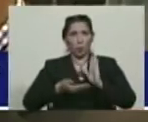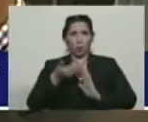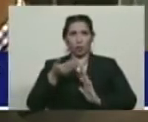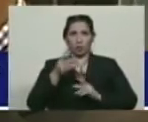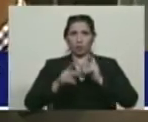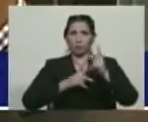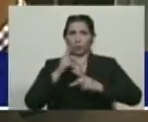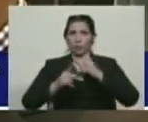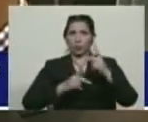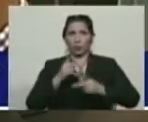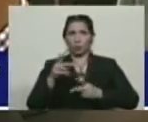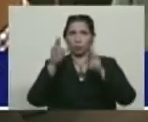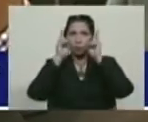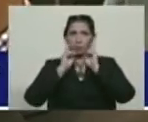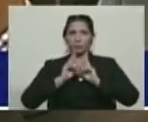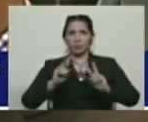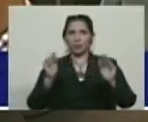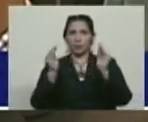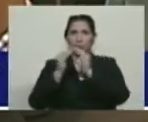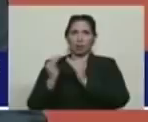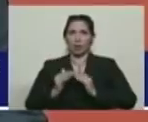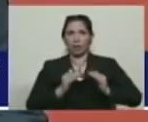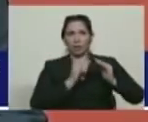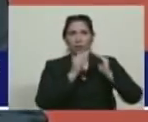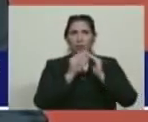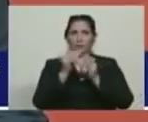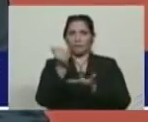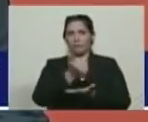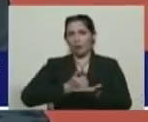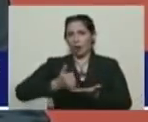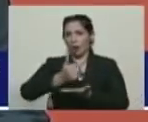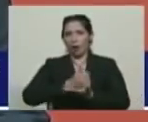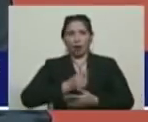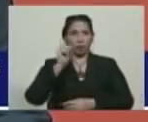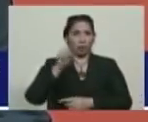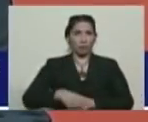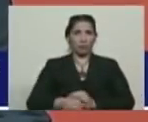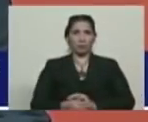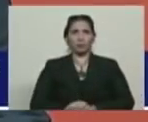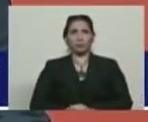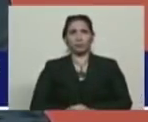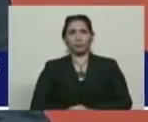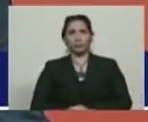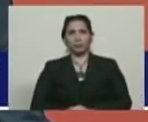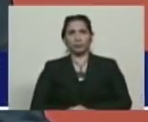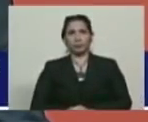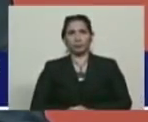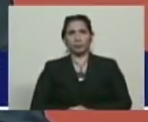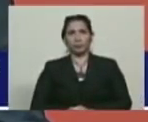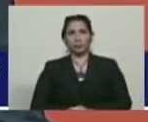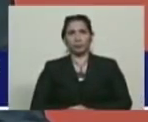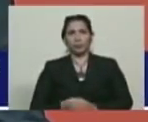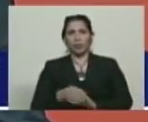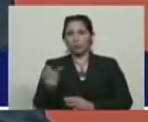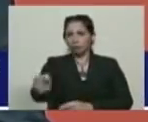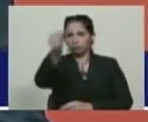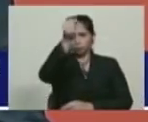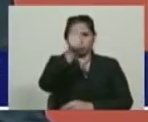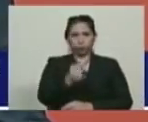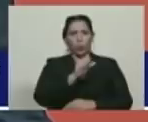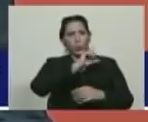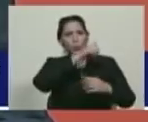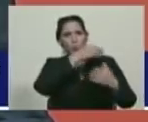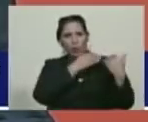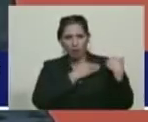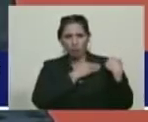productos de aseo del hogar y de farmacias también citamos al dueño conversamos